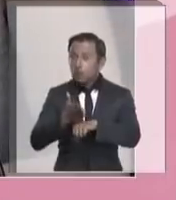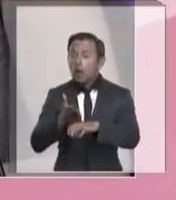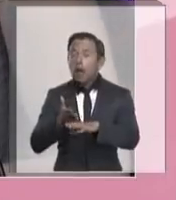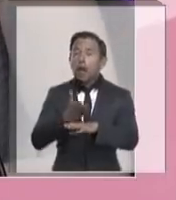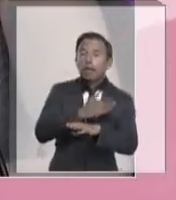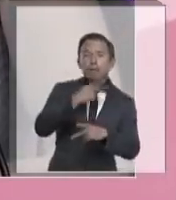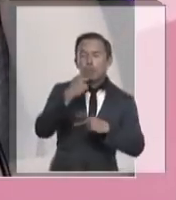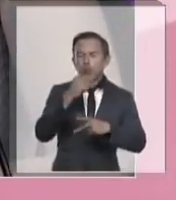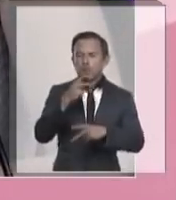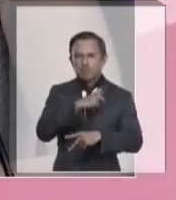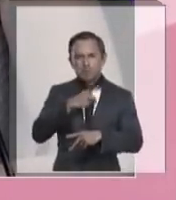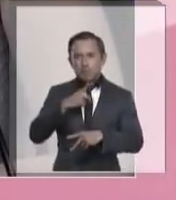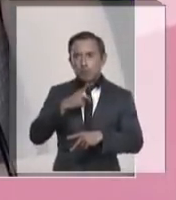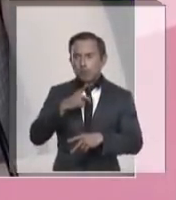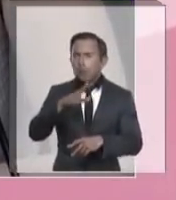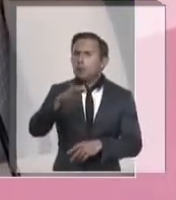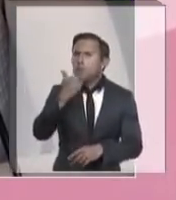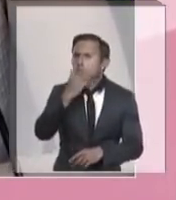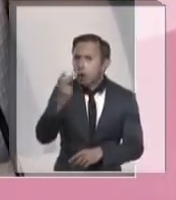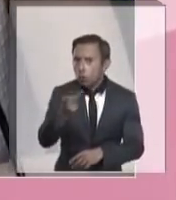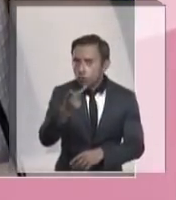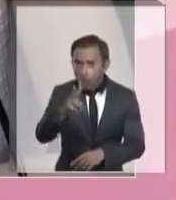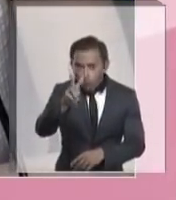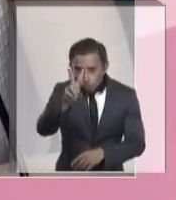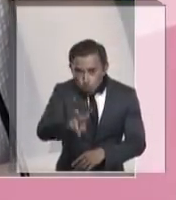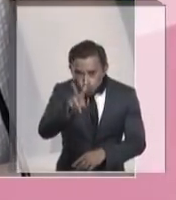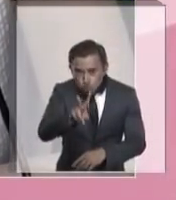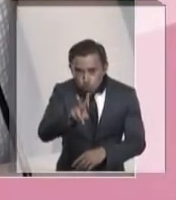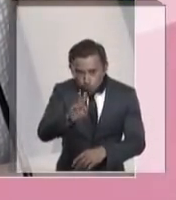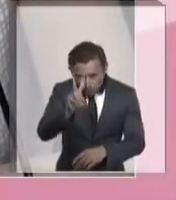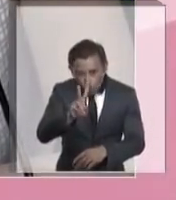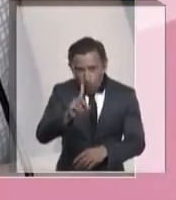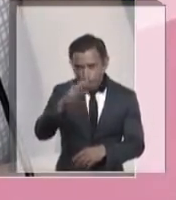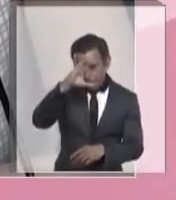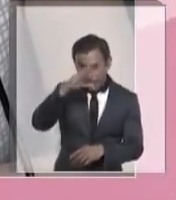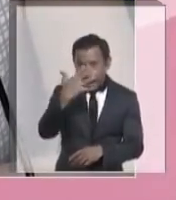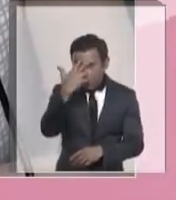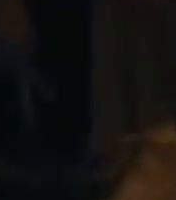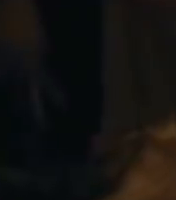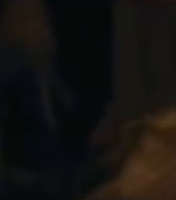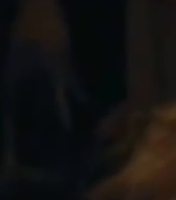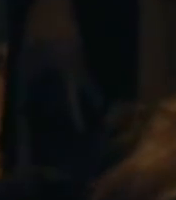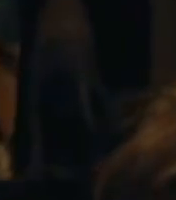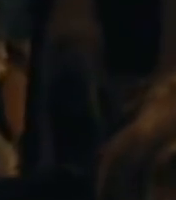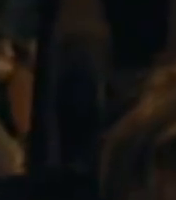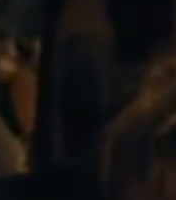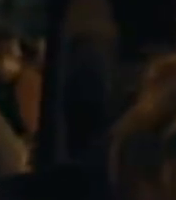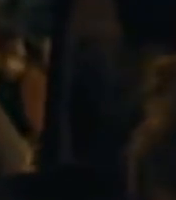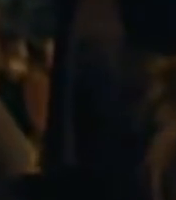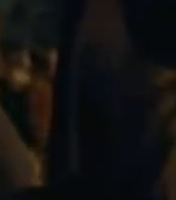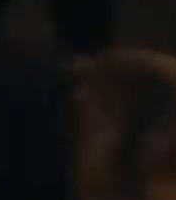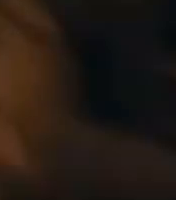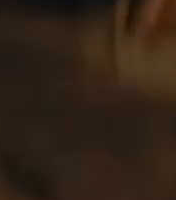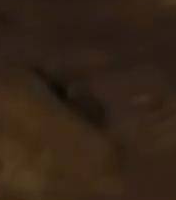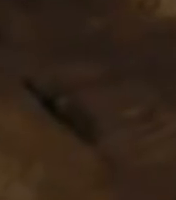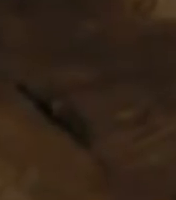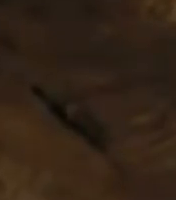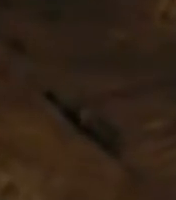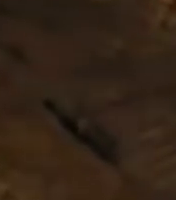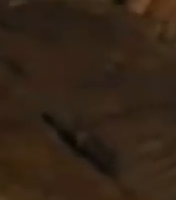¿No habla literalmente o sí, candidato? Sí, claro. ¿Mocharle claro. la mano literalmente? Literalmente. ¡Esto os ayudará a